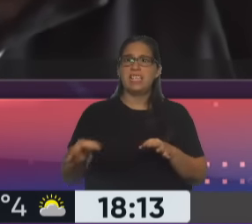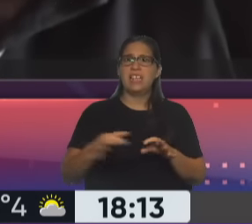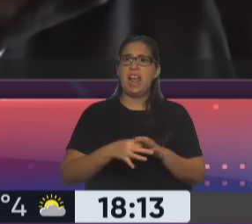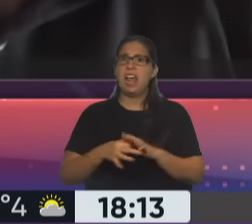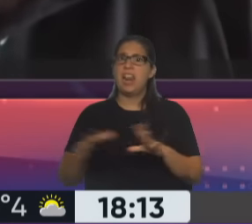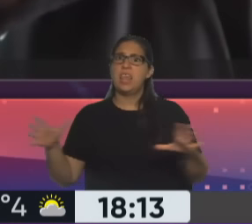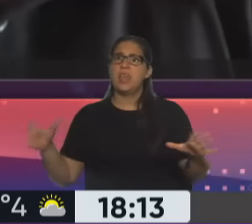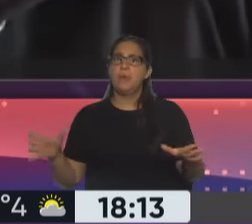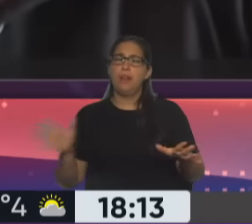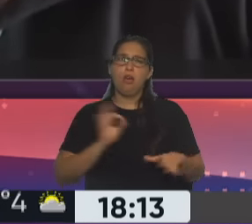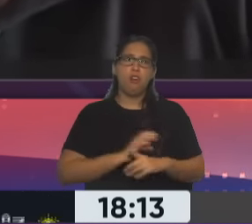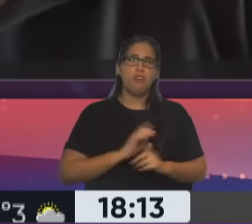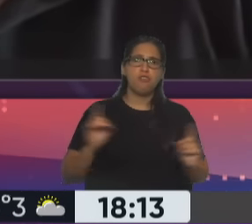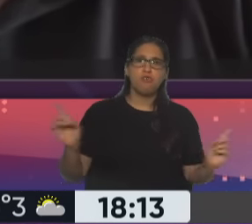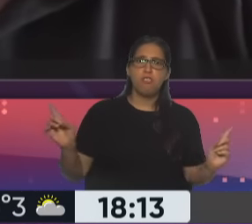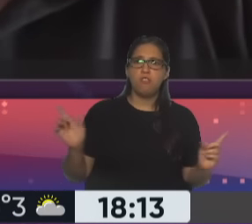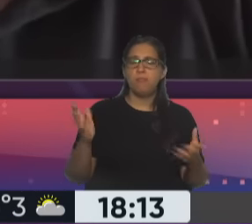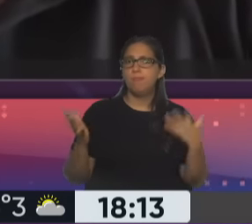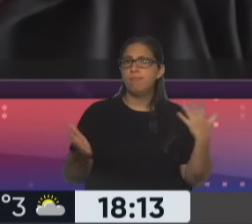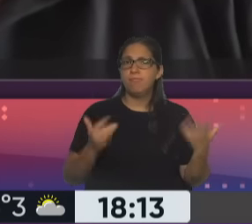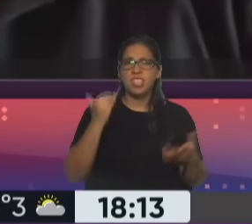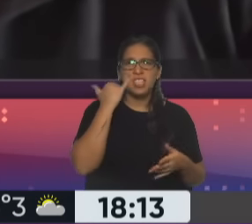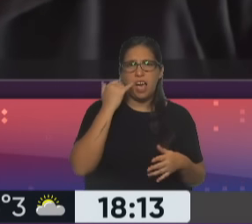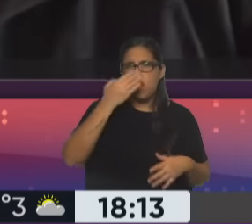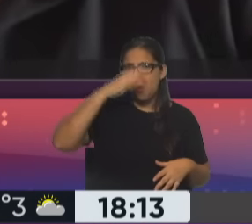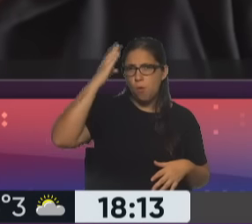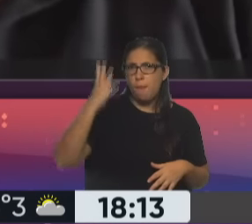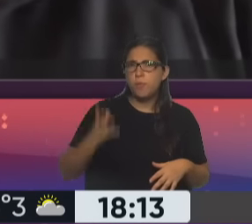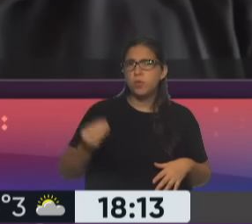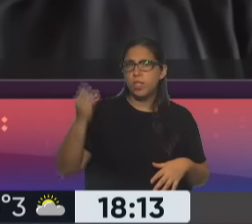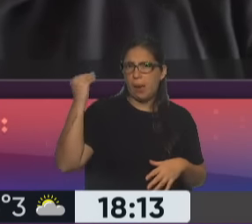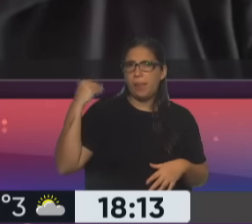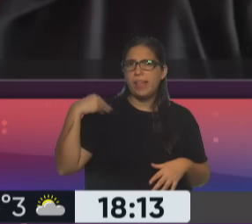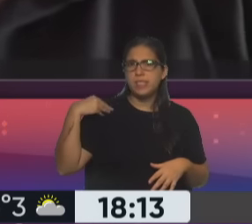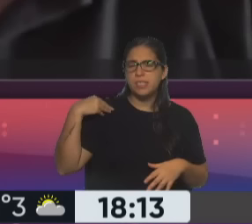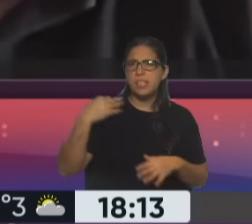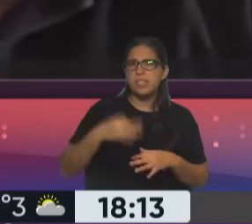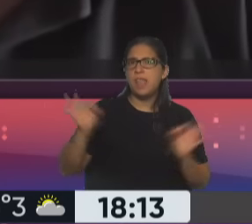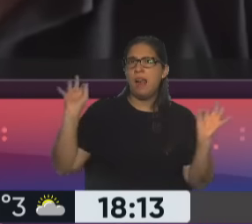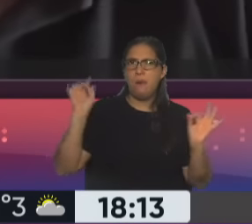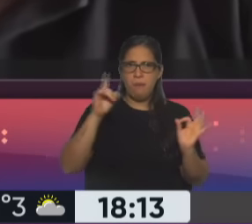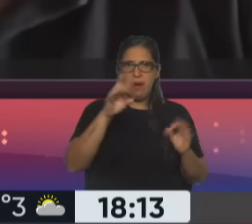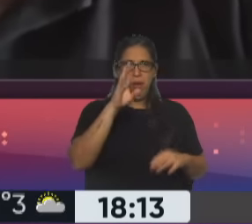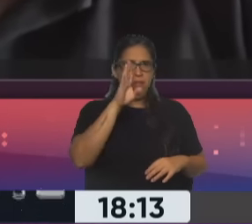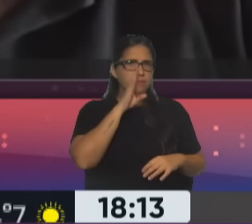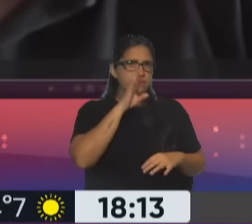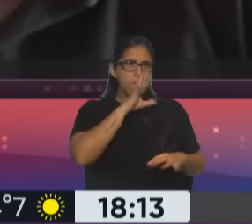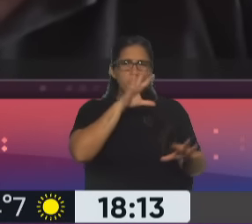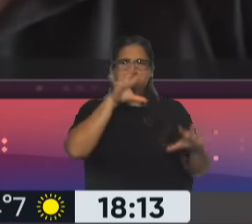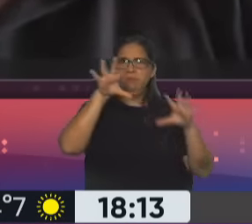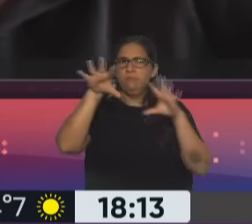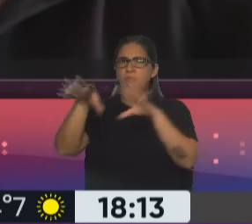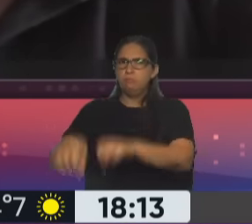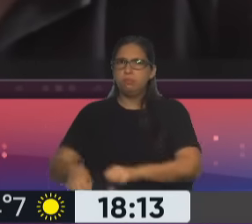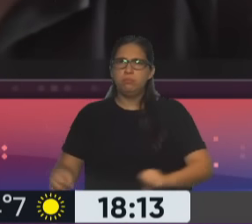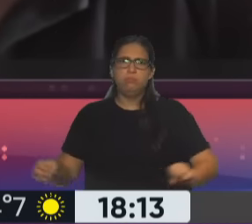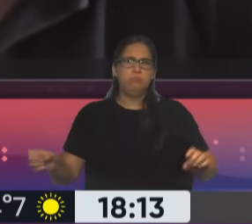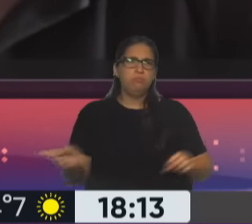no. Claro. Ya ha sobrevivido Cuba a este tipo de cosas, y no creo que Estados Unidos haga una maniobra militar como hizo con Maduro.